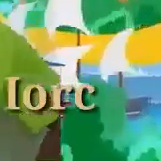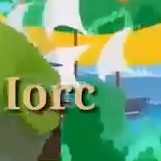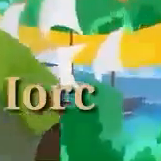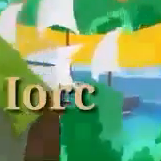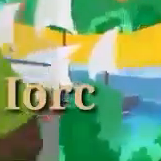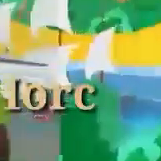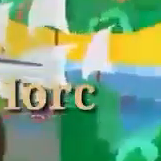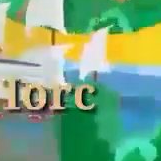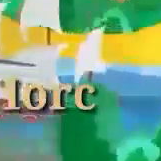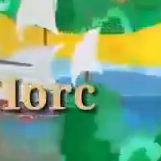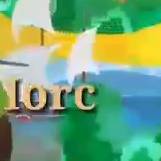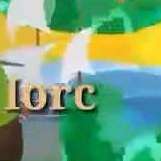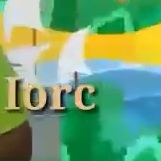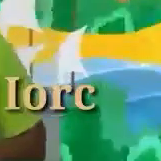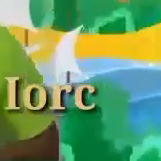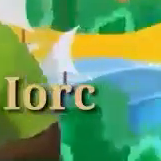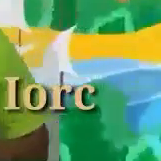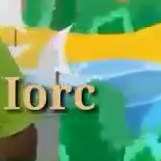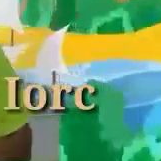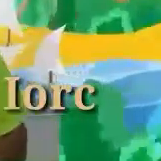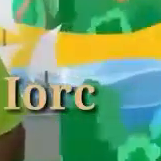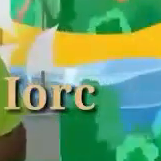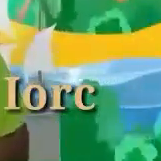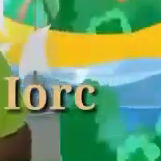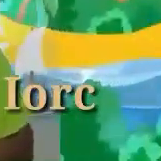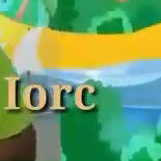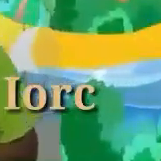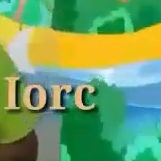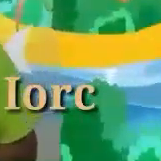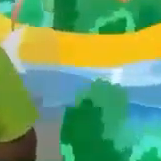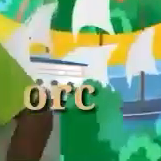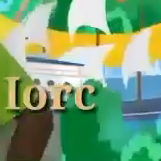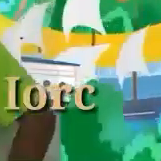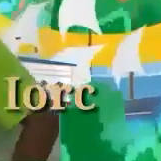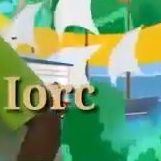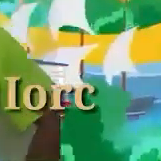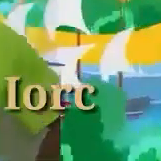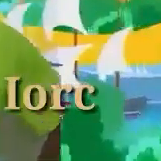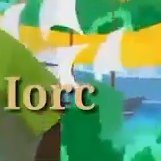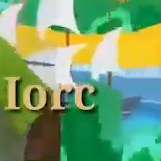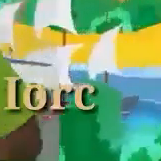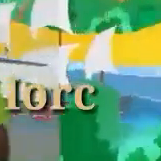Hola, ¿cómo estás? Bienvenido a mi canal. En este canal podrás encontrar clases de educación.